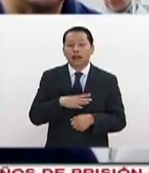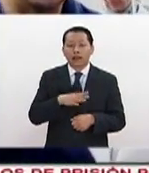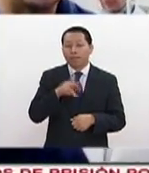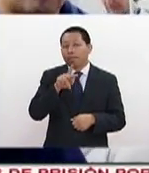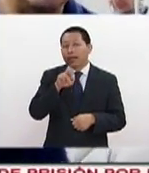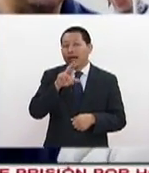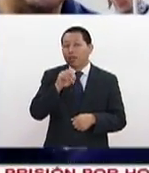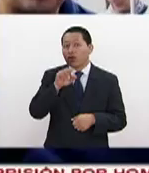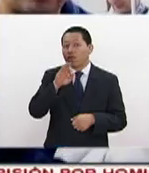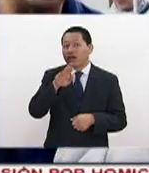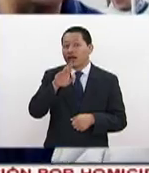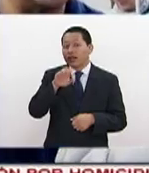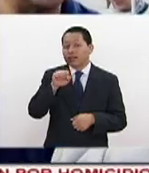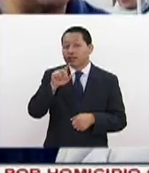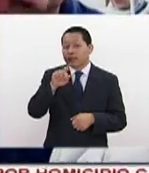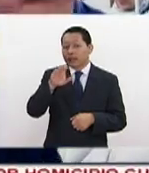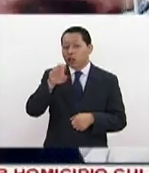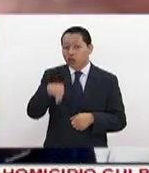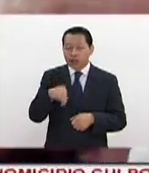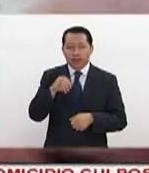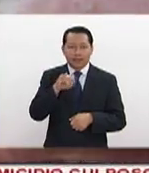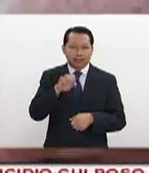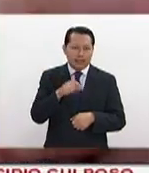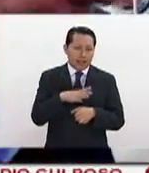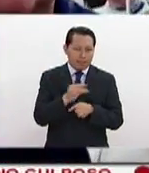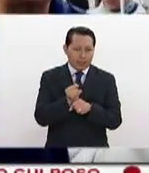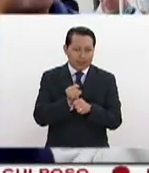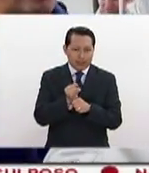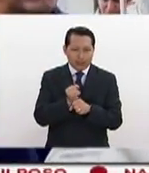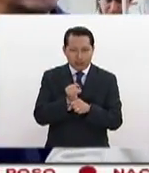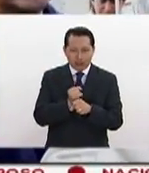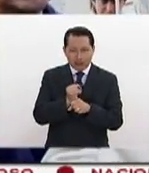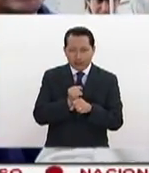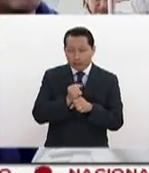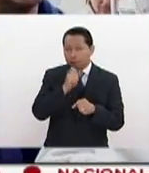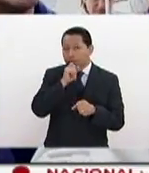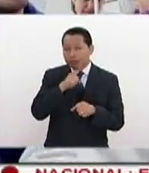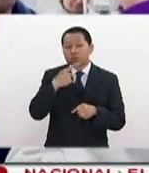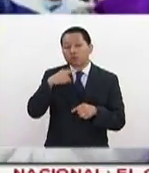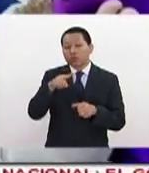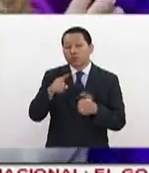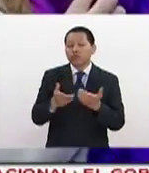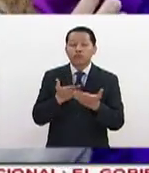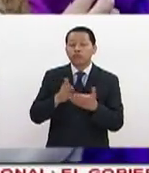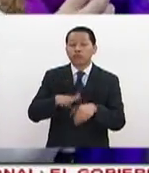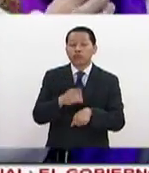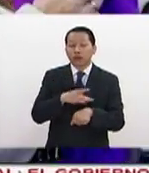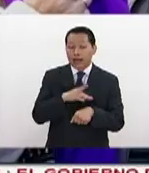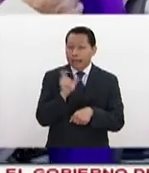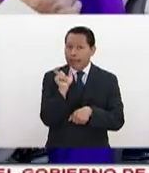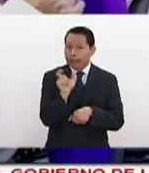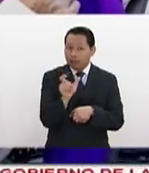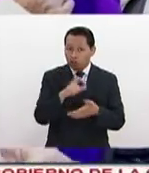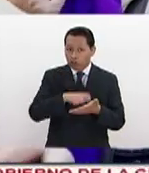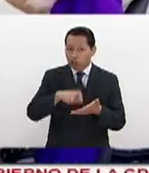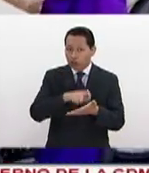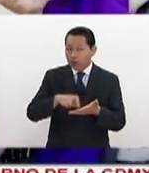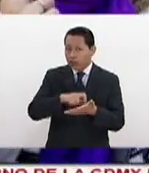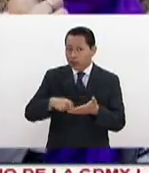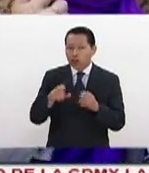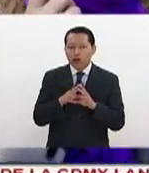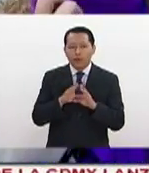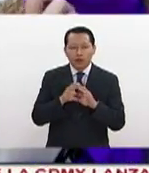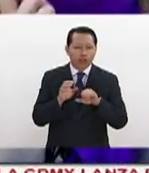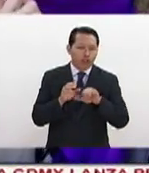que Pedro Ferriz de Con afirmó que el INE lo investigaba tras la denuncia que presentó por la presunta compra de credenciales de elector por parte